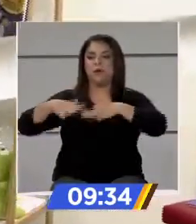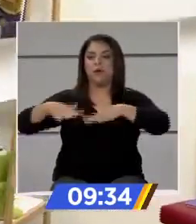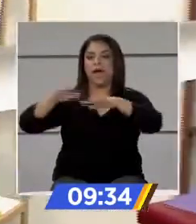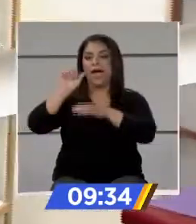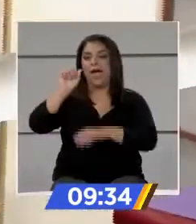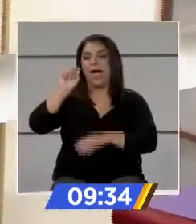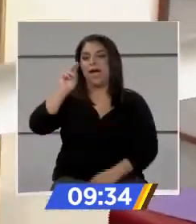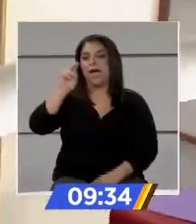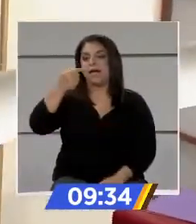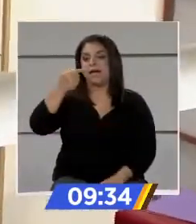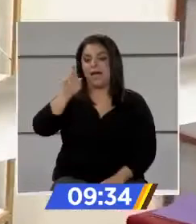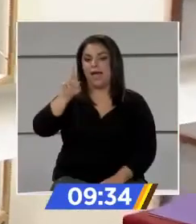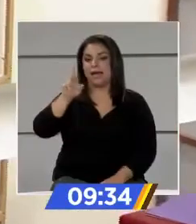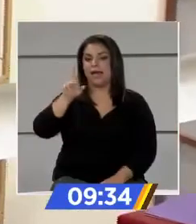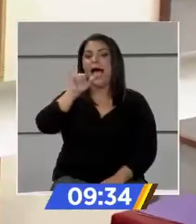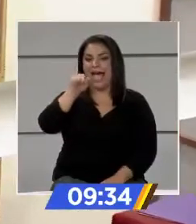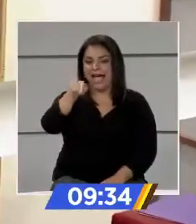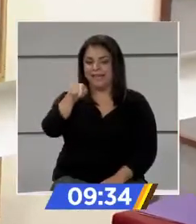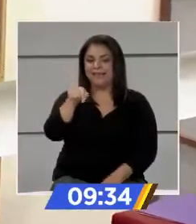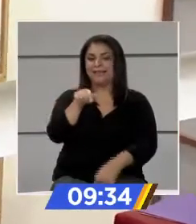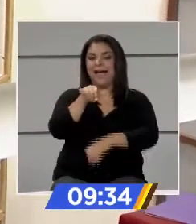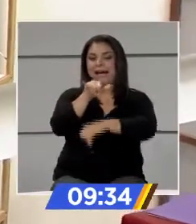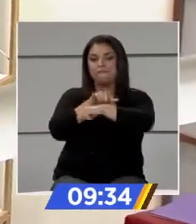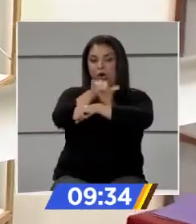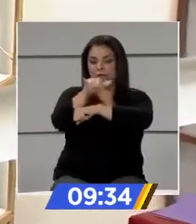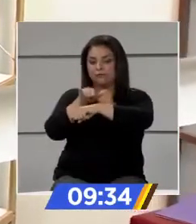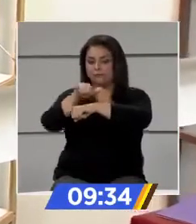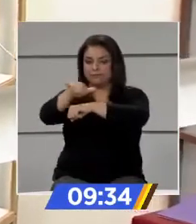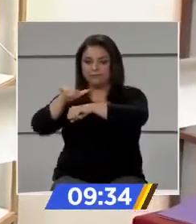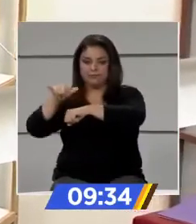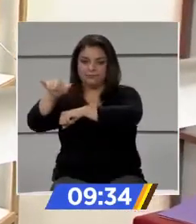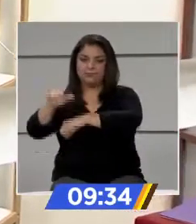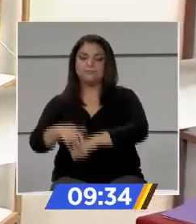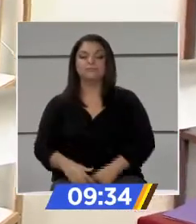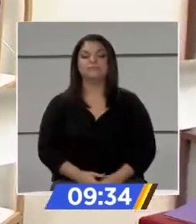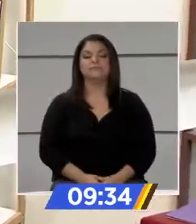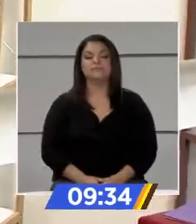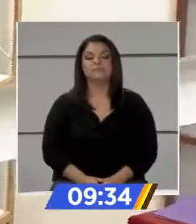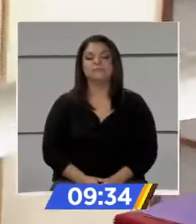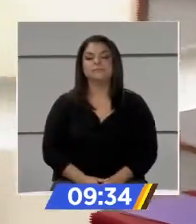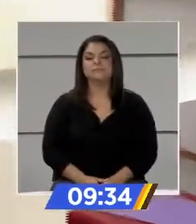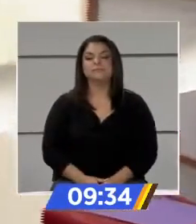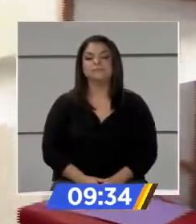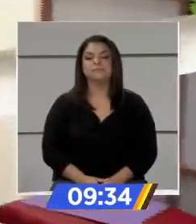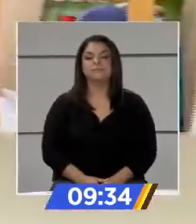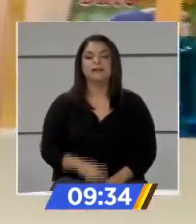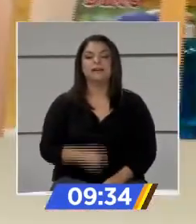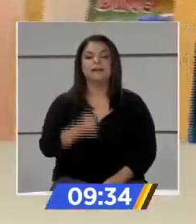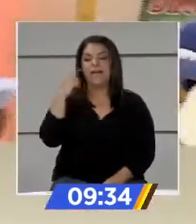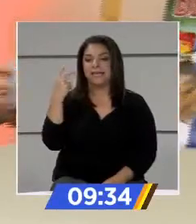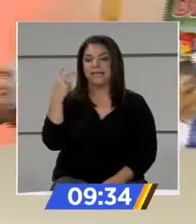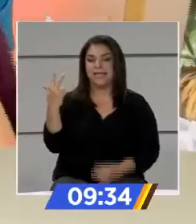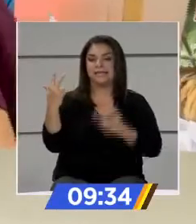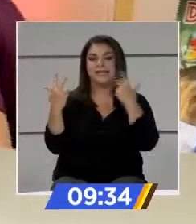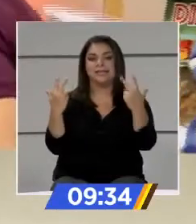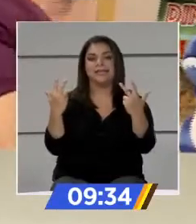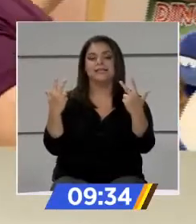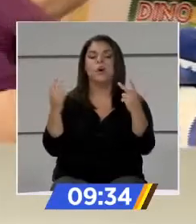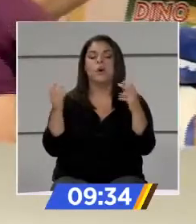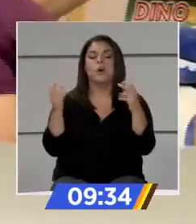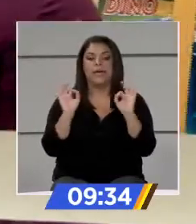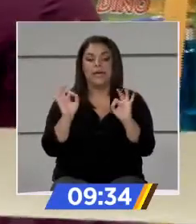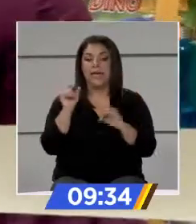grande. Toma, y yo te doy uno pequeño para que tengamos tres y tres. Ok. Ok, vean, chicos. La cosa es que